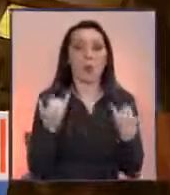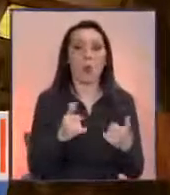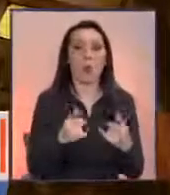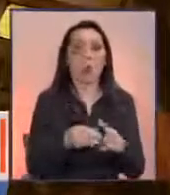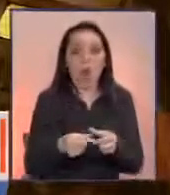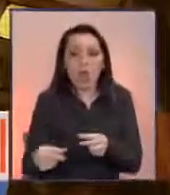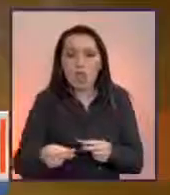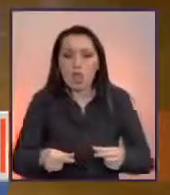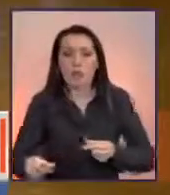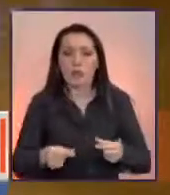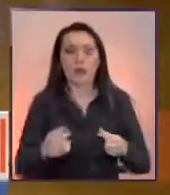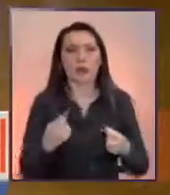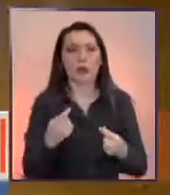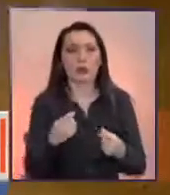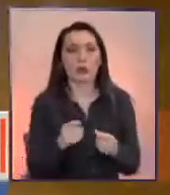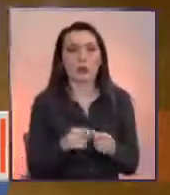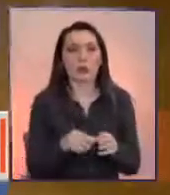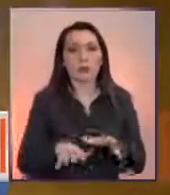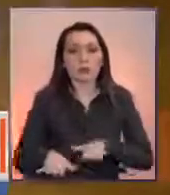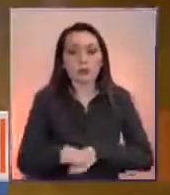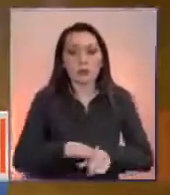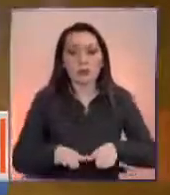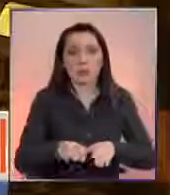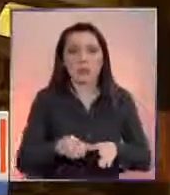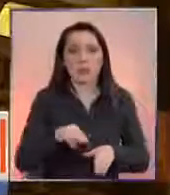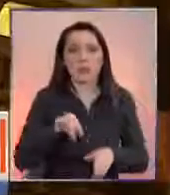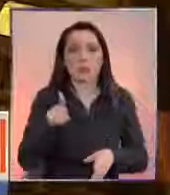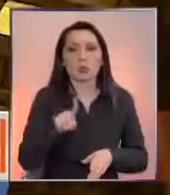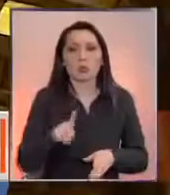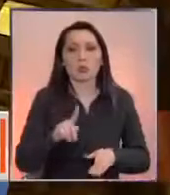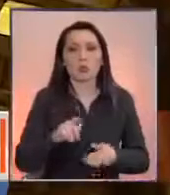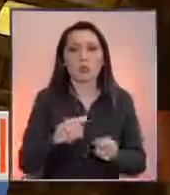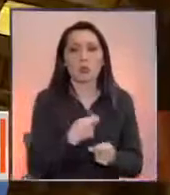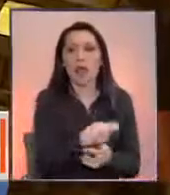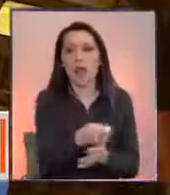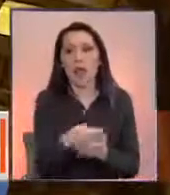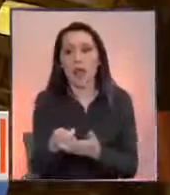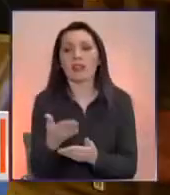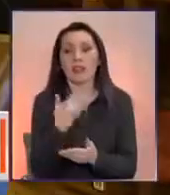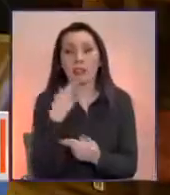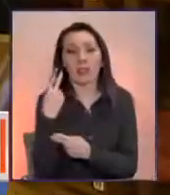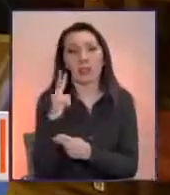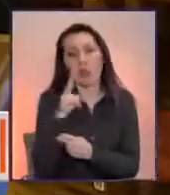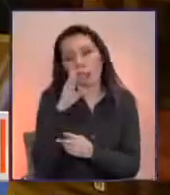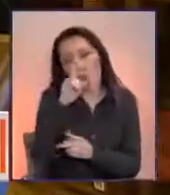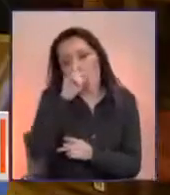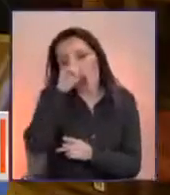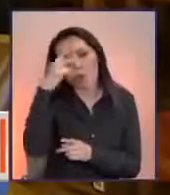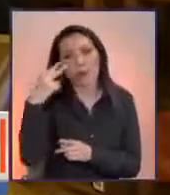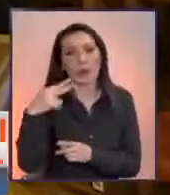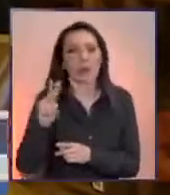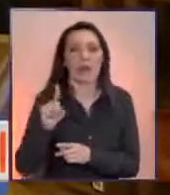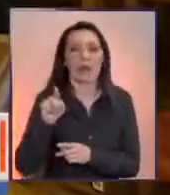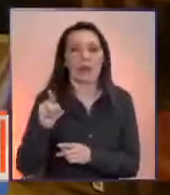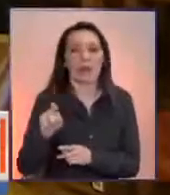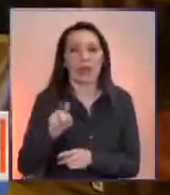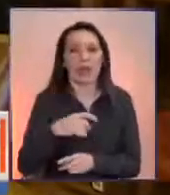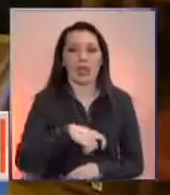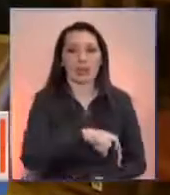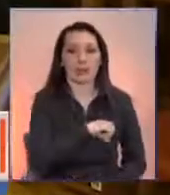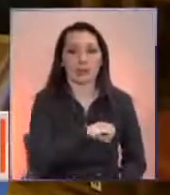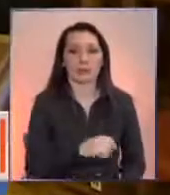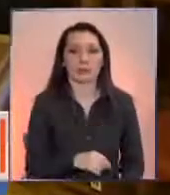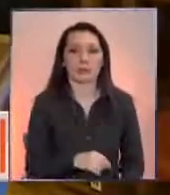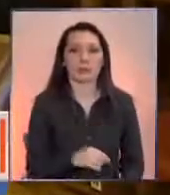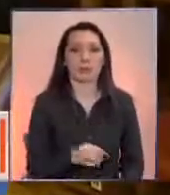en tanto practican el mus o el subastado, que son juegos de cartas típicos de la península. Se juntan todos los miércoles, otros se juntan todos